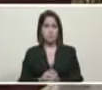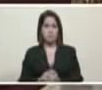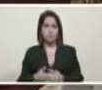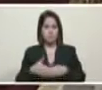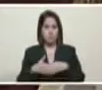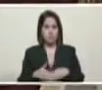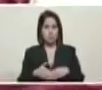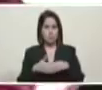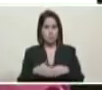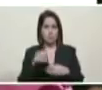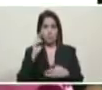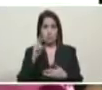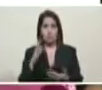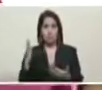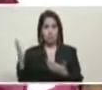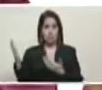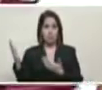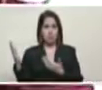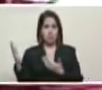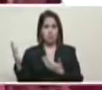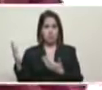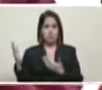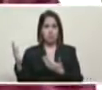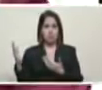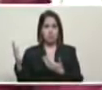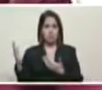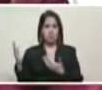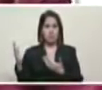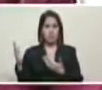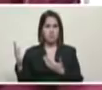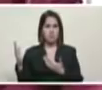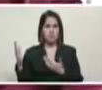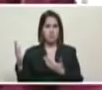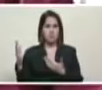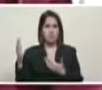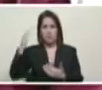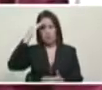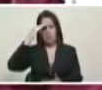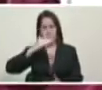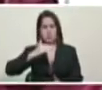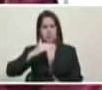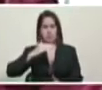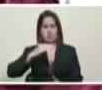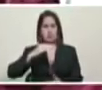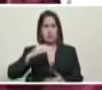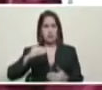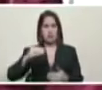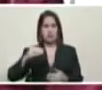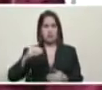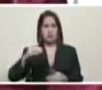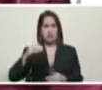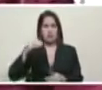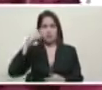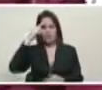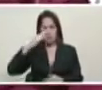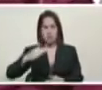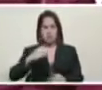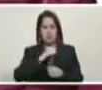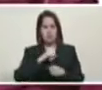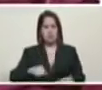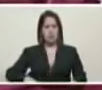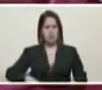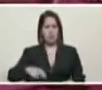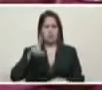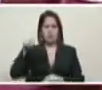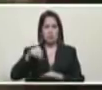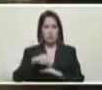de mano, las palabras de la máxima autoridad y comandante en jefe de la Fuerza Armada Nacional Bolivariana, cada uno de